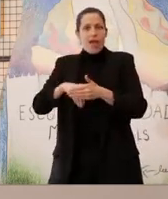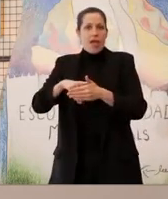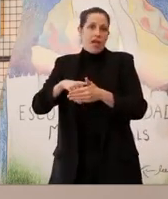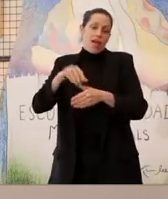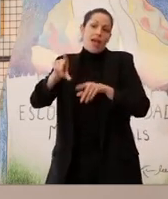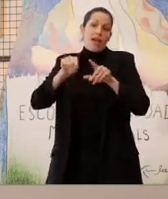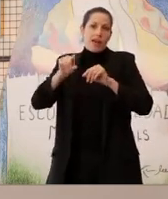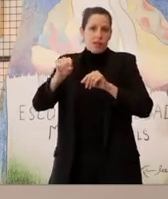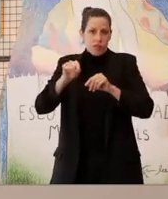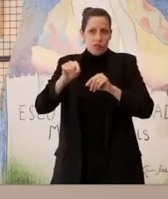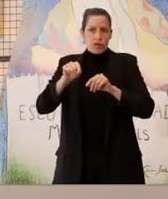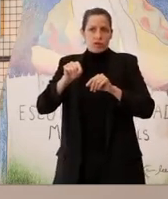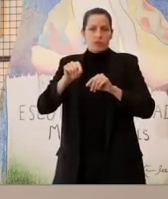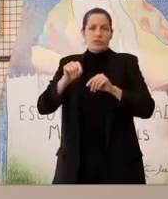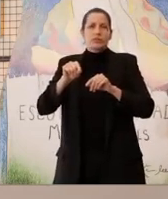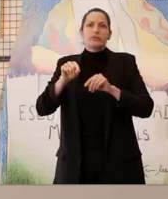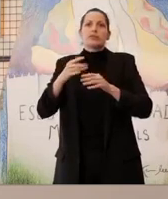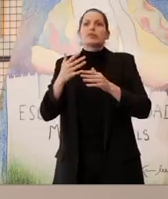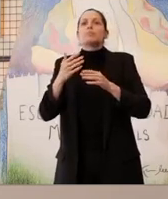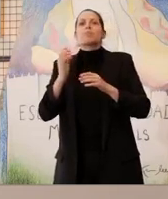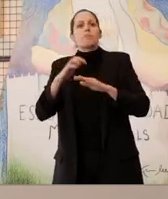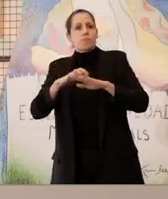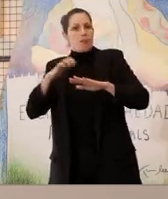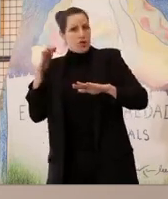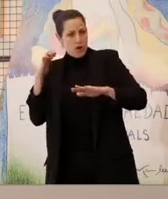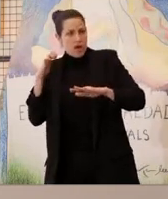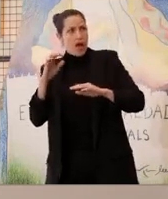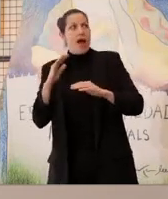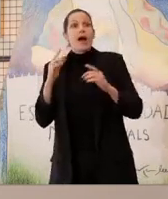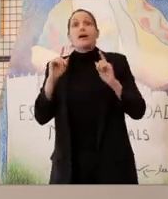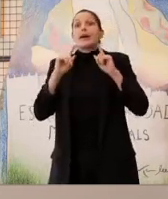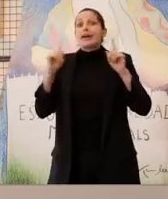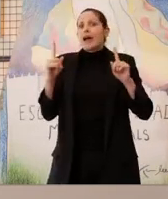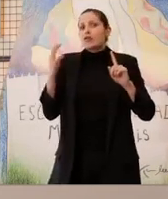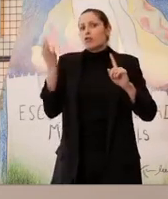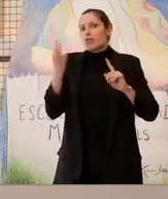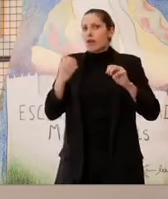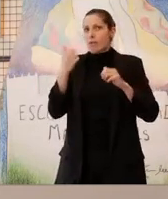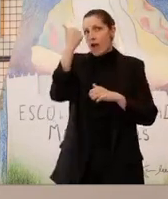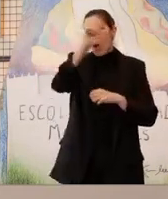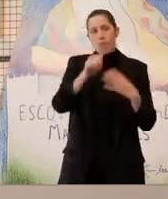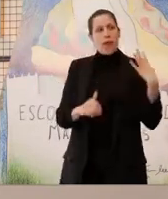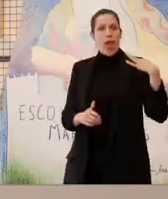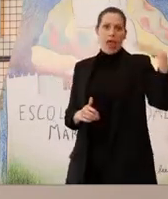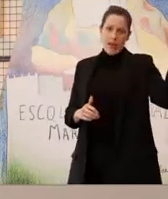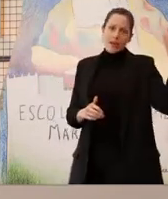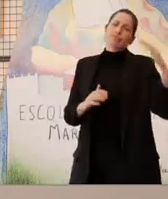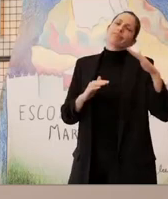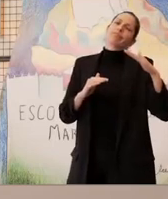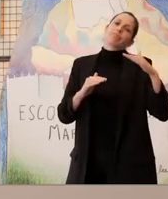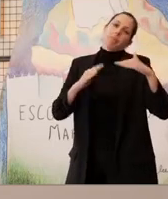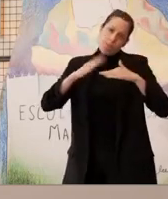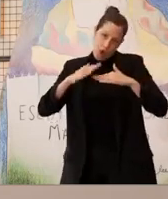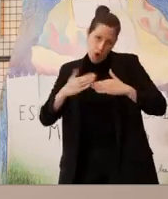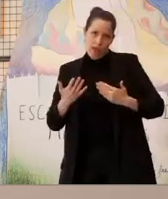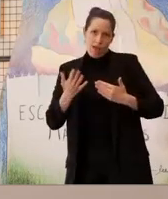que funcionar a través de la cooptación somos minoría Este es el asunto no Por lo tanto el poder es un club masculino al que es muy